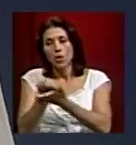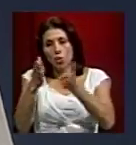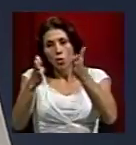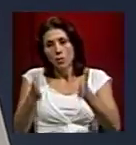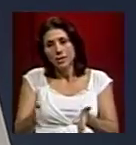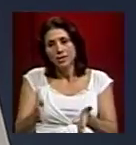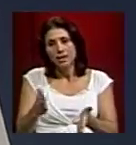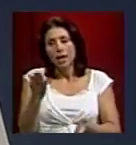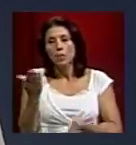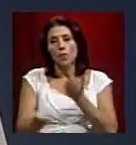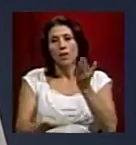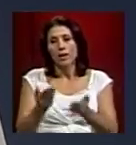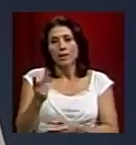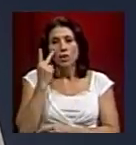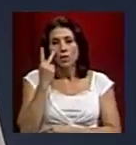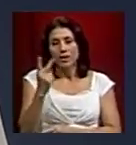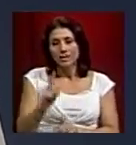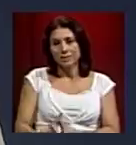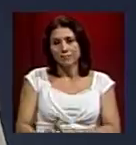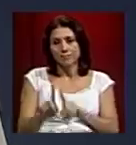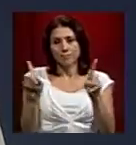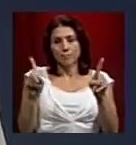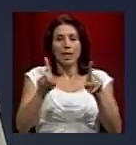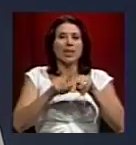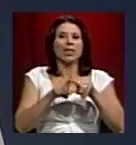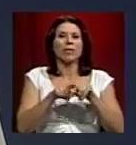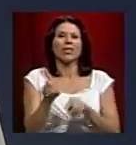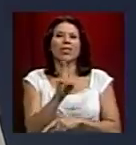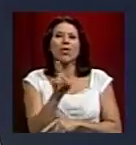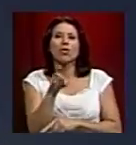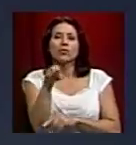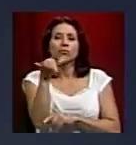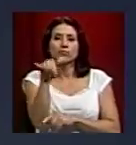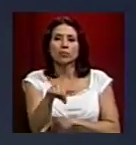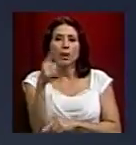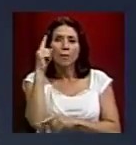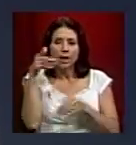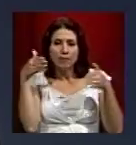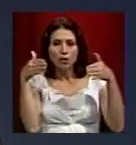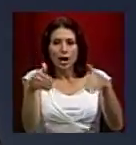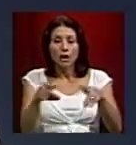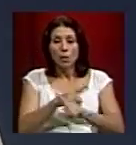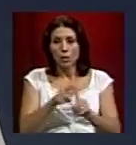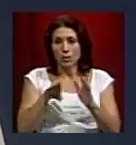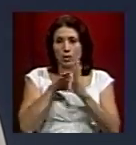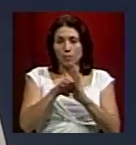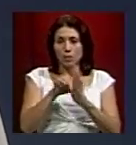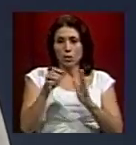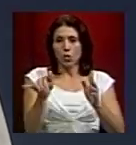probablemente lo ves de otra forma, y depende de dónde estés para enfocarlo. Pero digamos, como empresario,